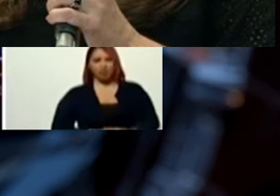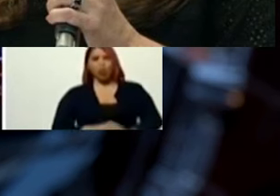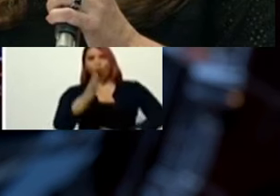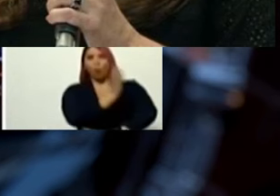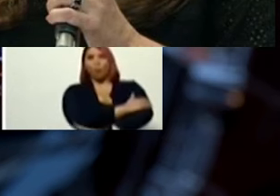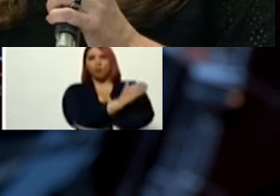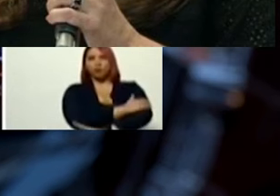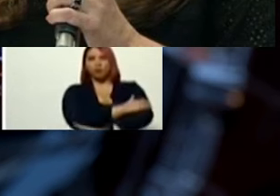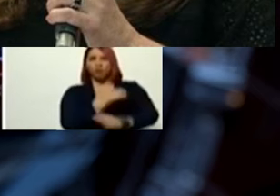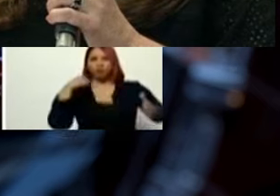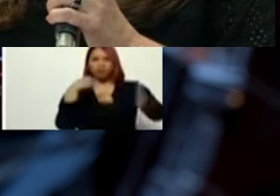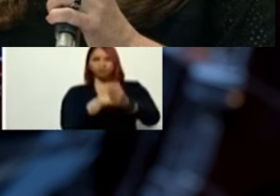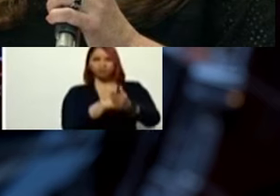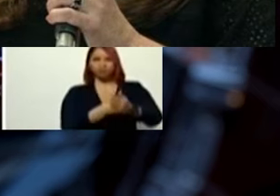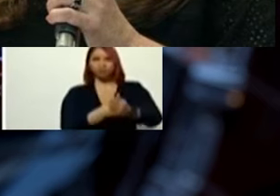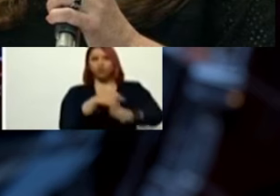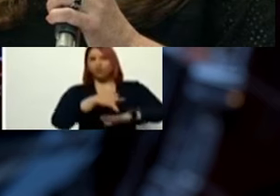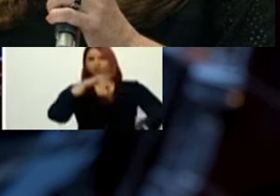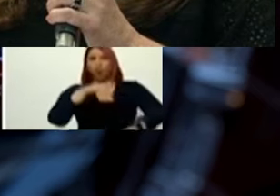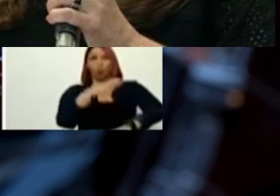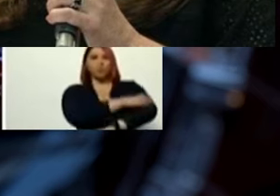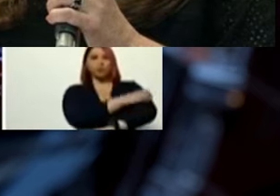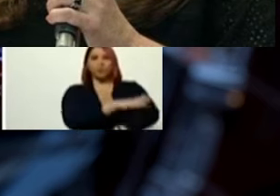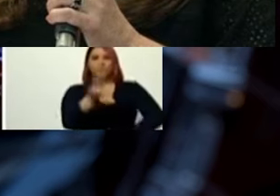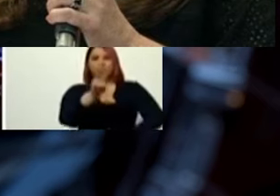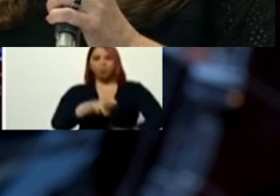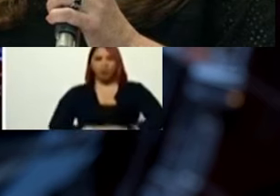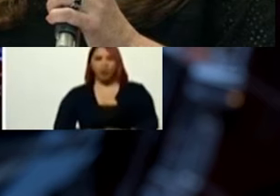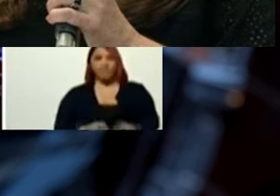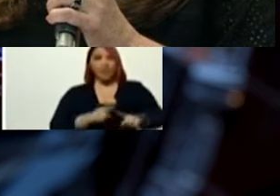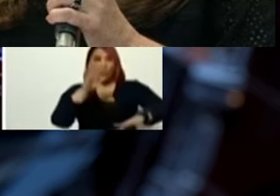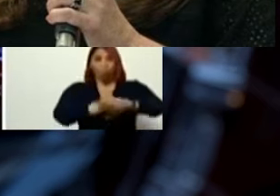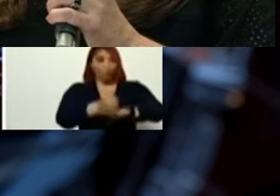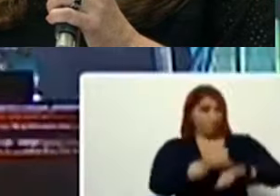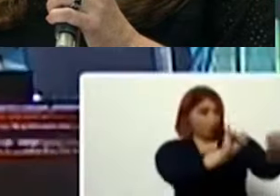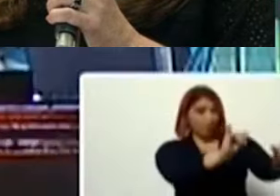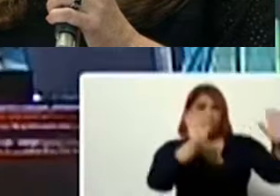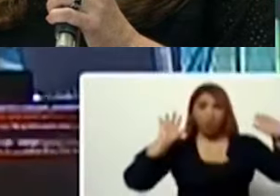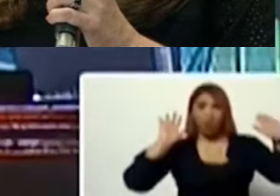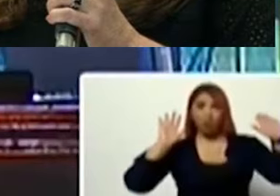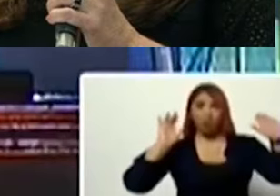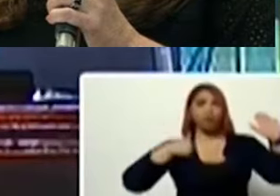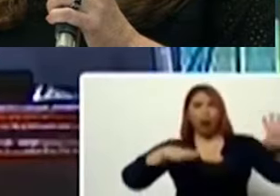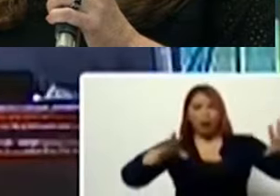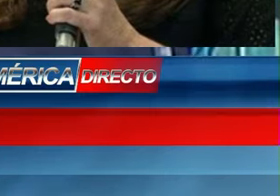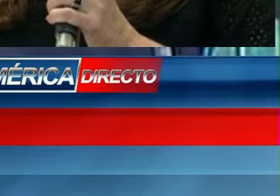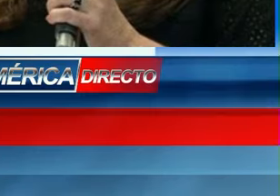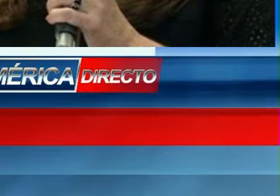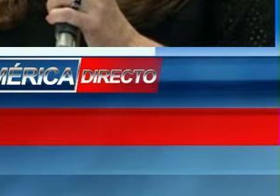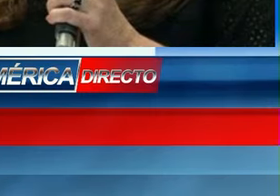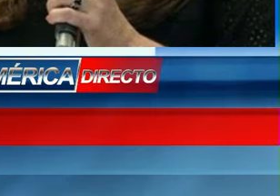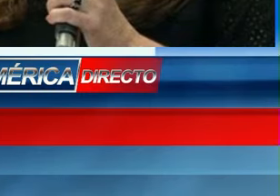te oímos, pero parecía que se había cortado. Continúa. Así es que lo que pasó